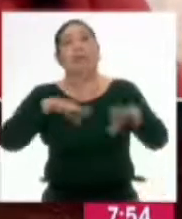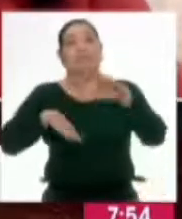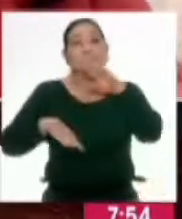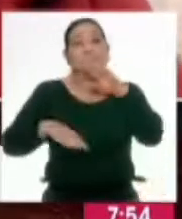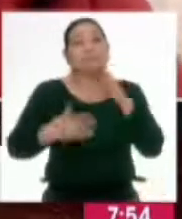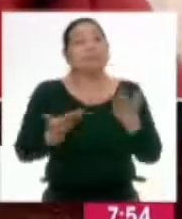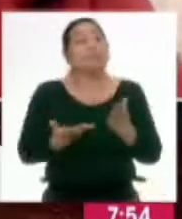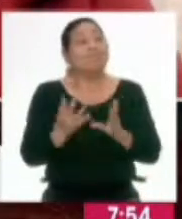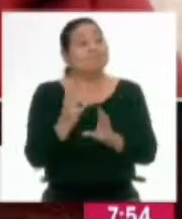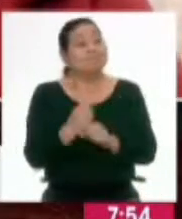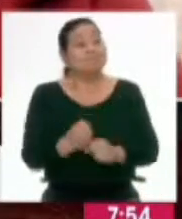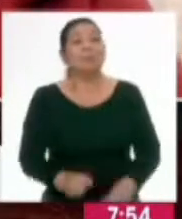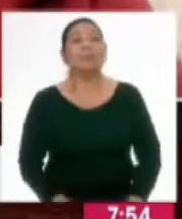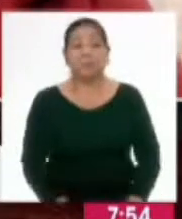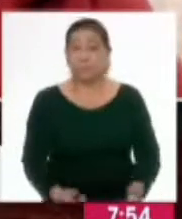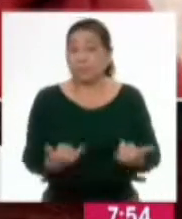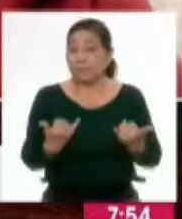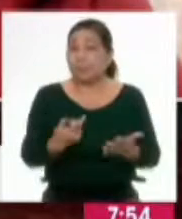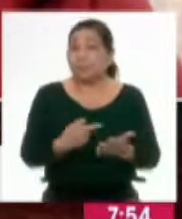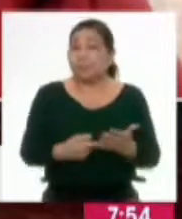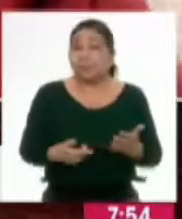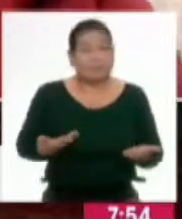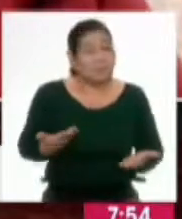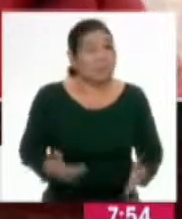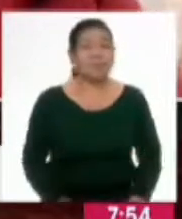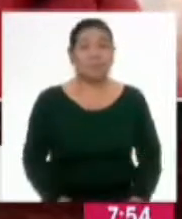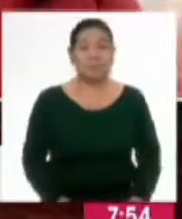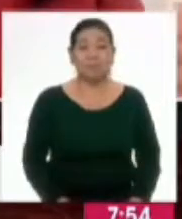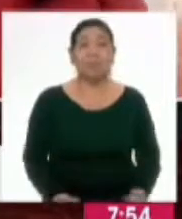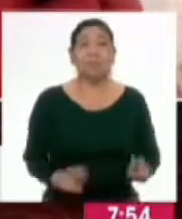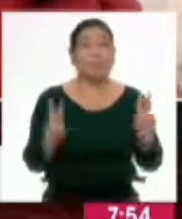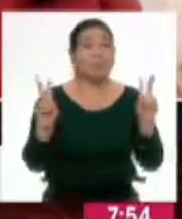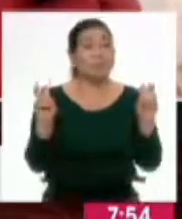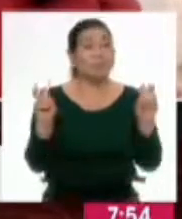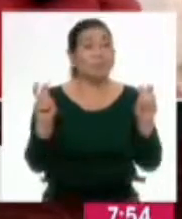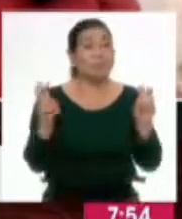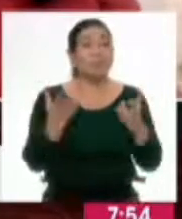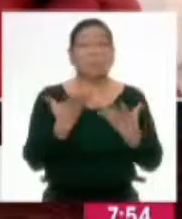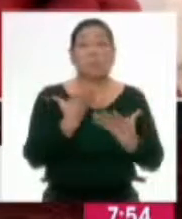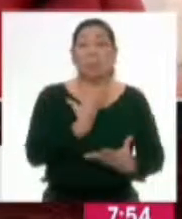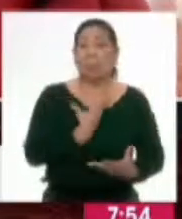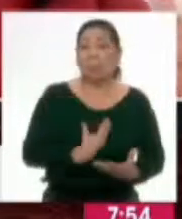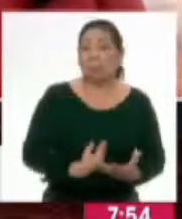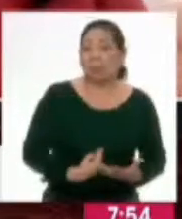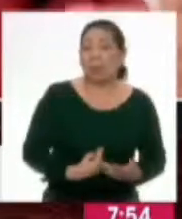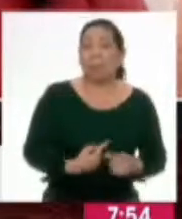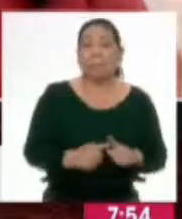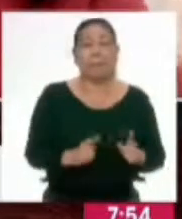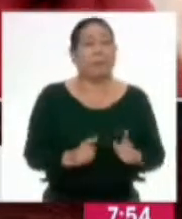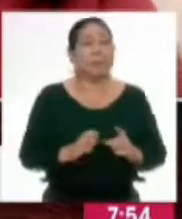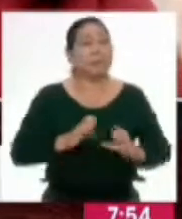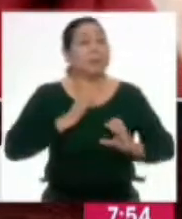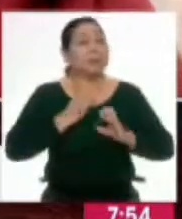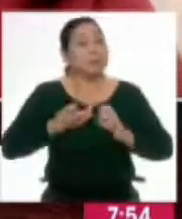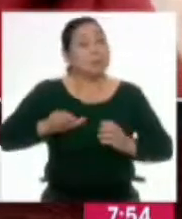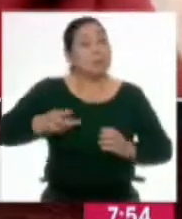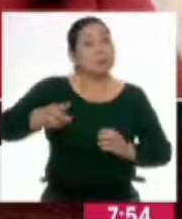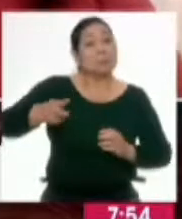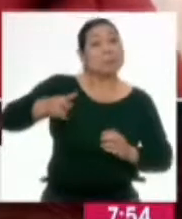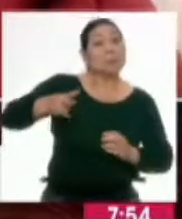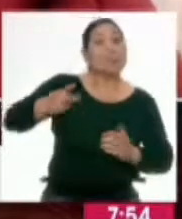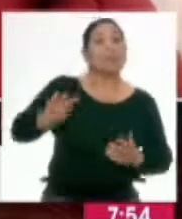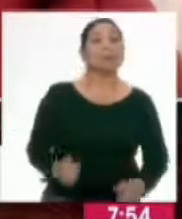reactivas, la frustración, y eso hace de que venga un tema de baja autoestima con más fuerza y el estrés aumenta con